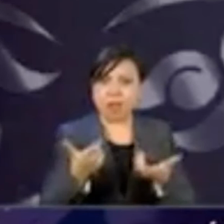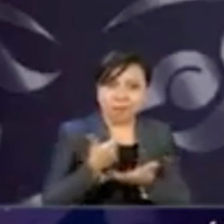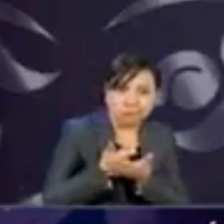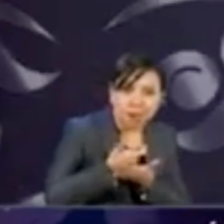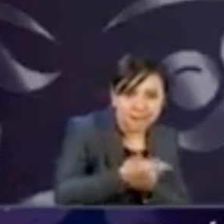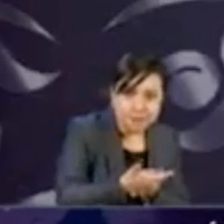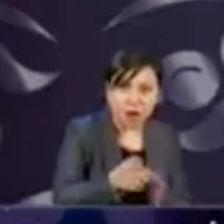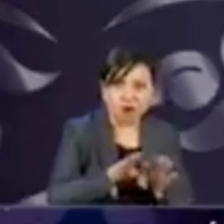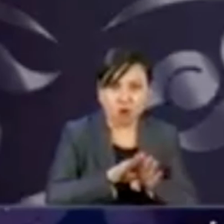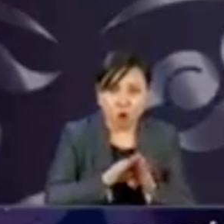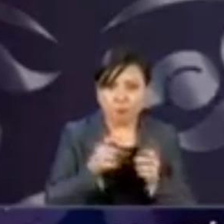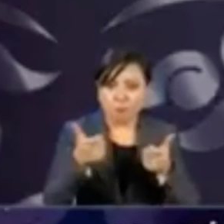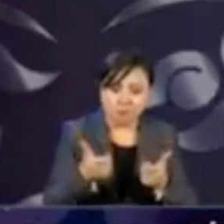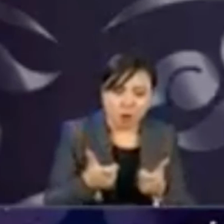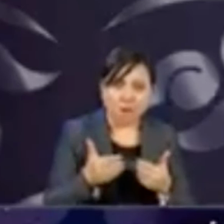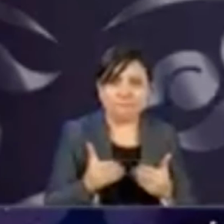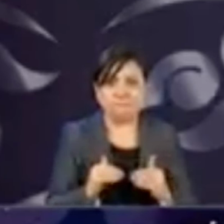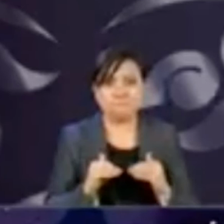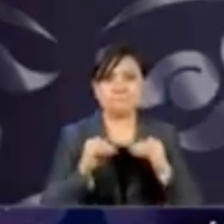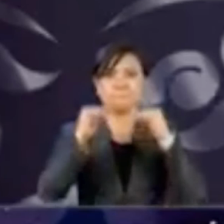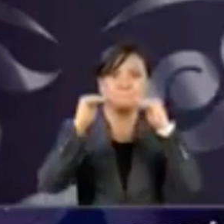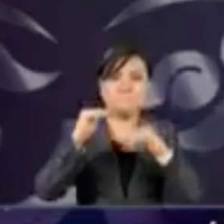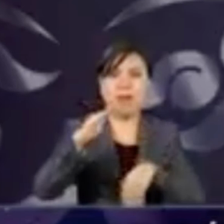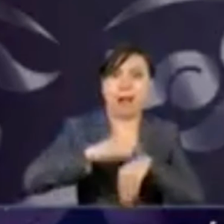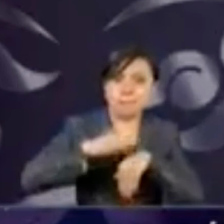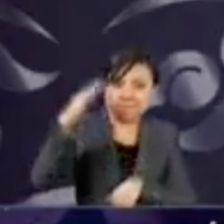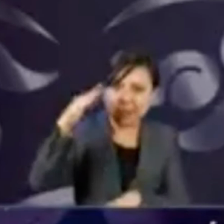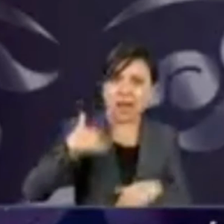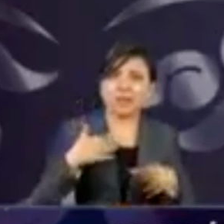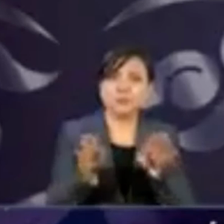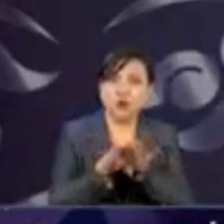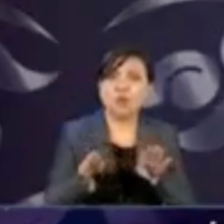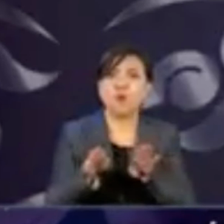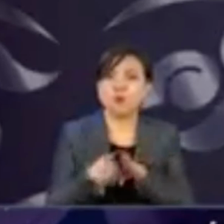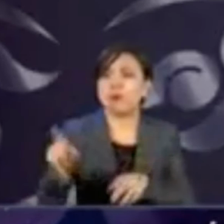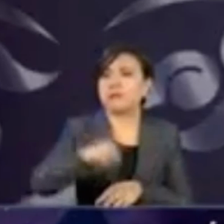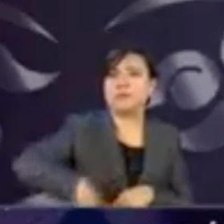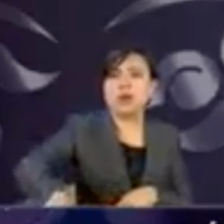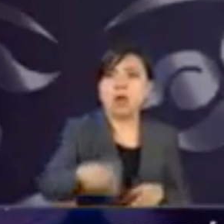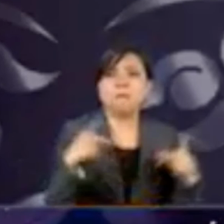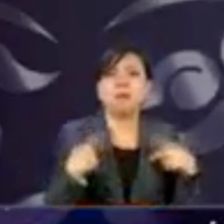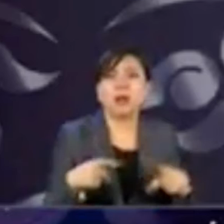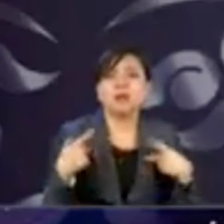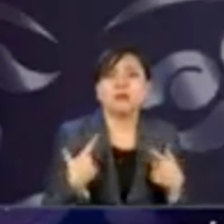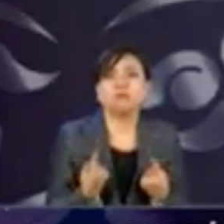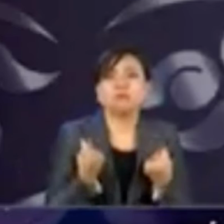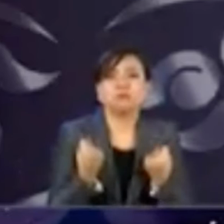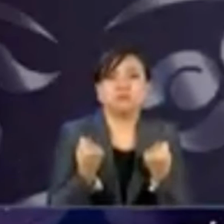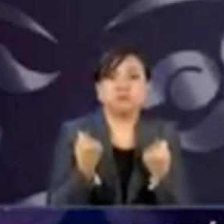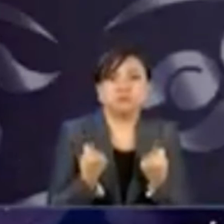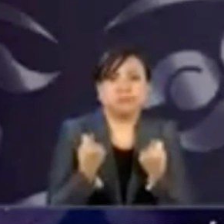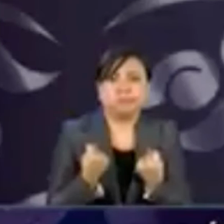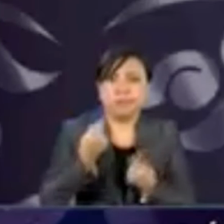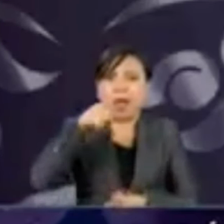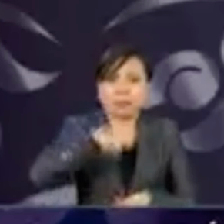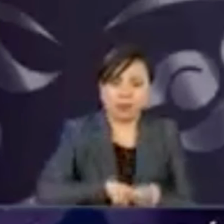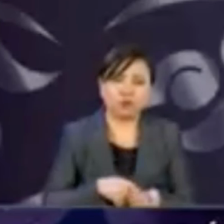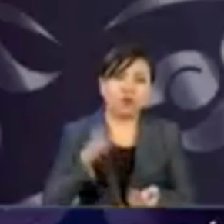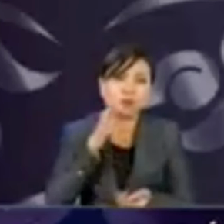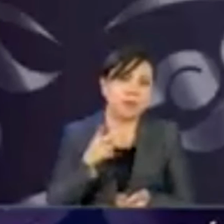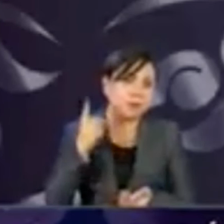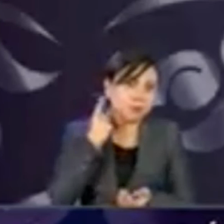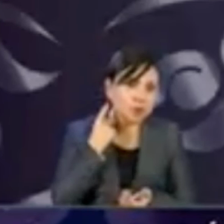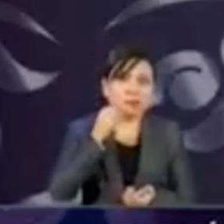se han hecho oídos sordos por parte de la mayoría en el congreso en la cámara diputados lo